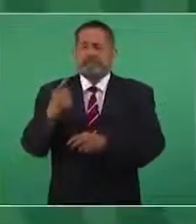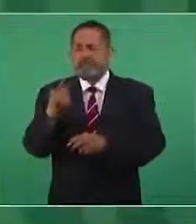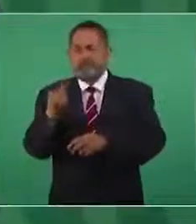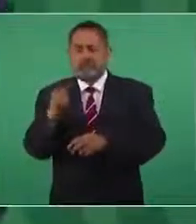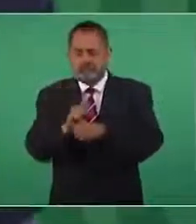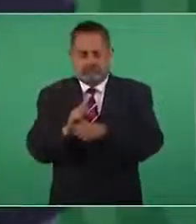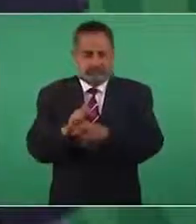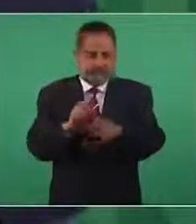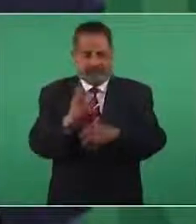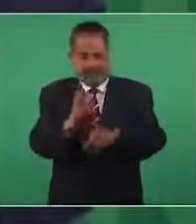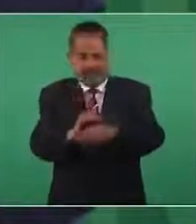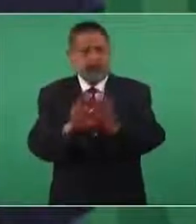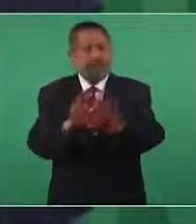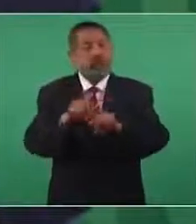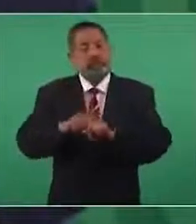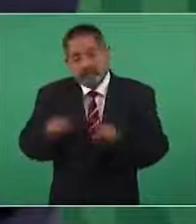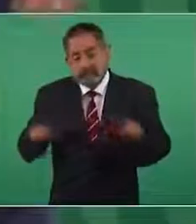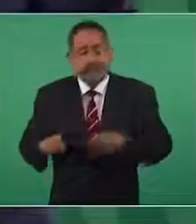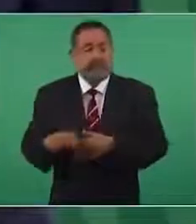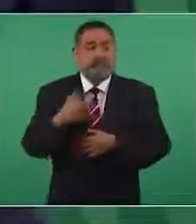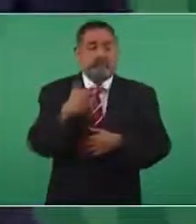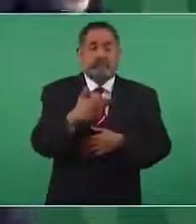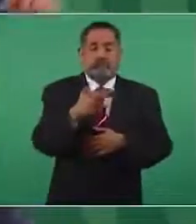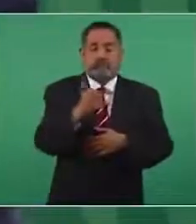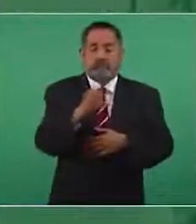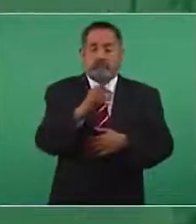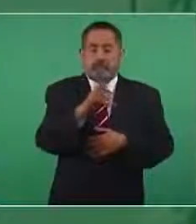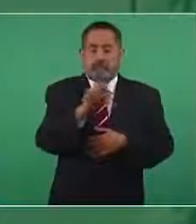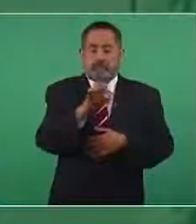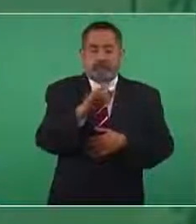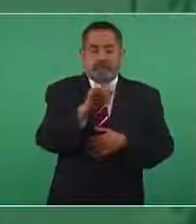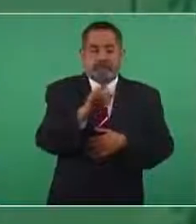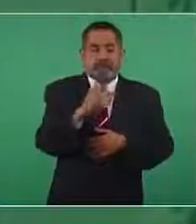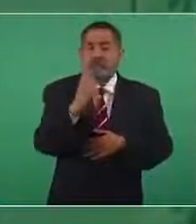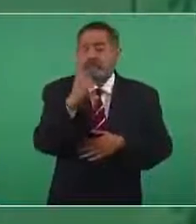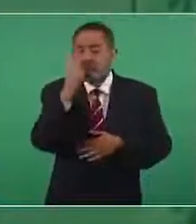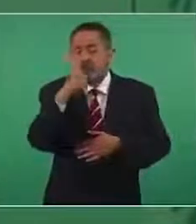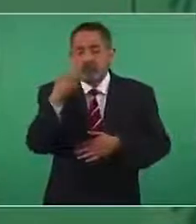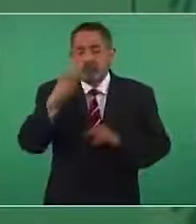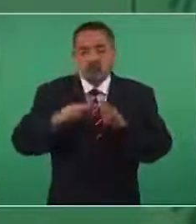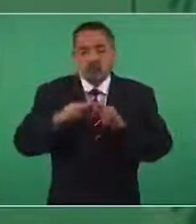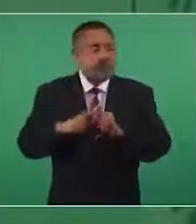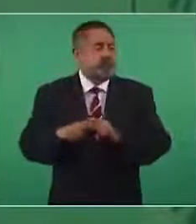Una hidroeléctrica necesita una hora, cuando mucho.